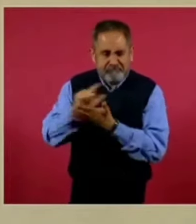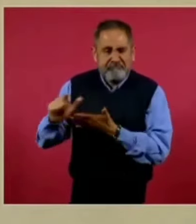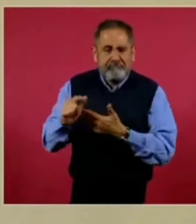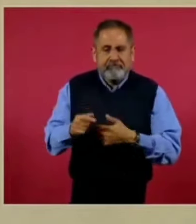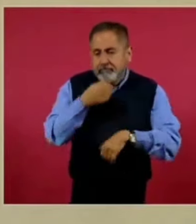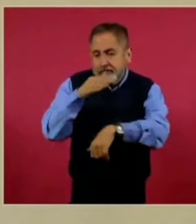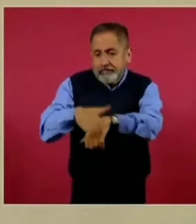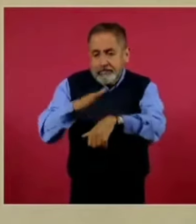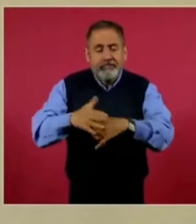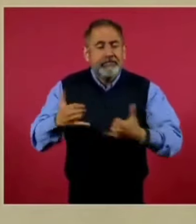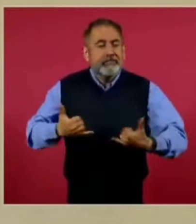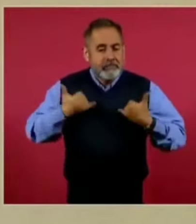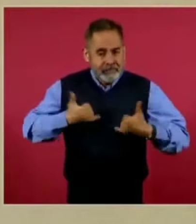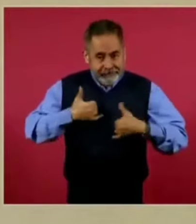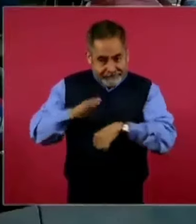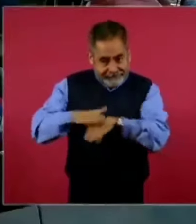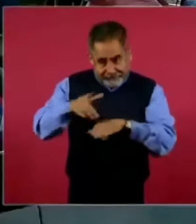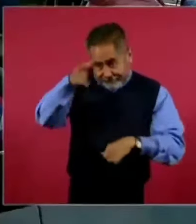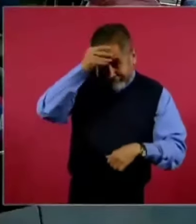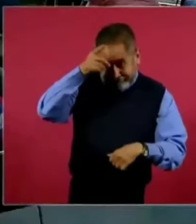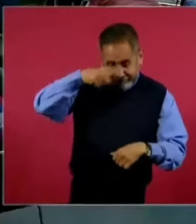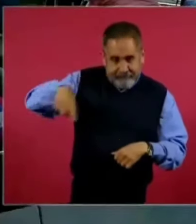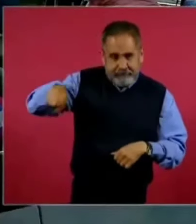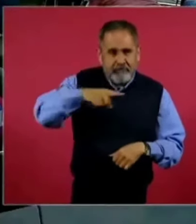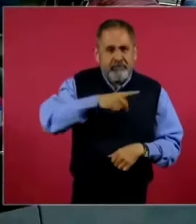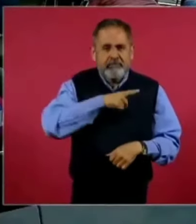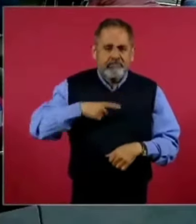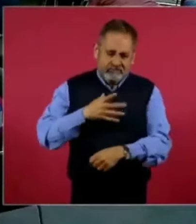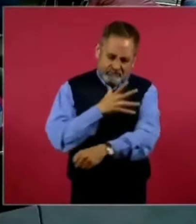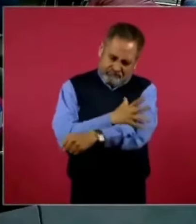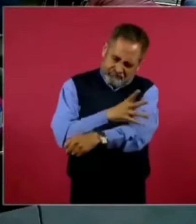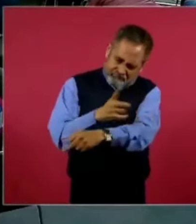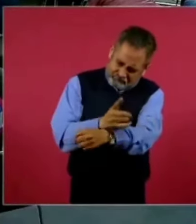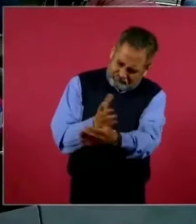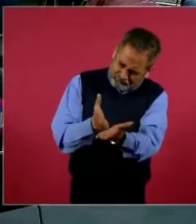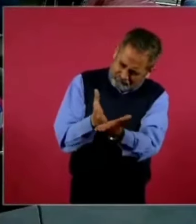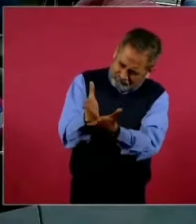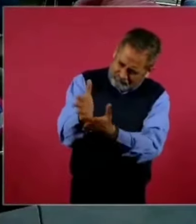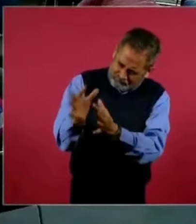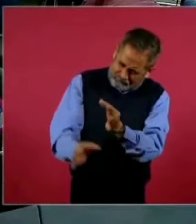Si uno no actúa con integridad, con honestidad,